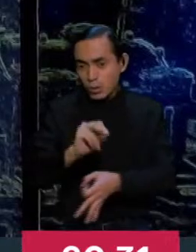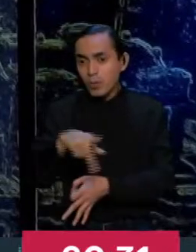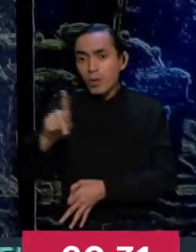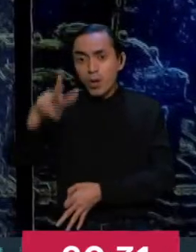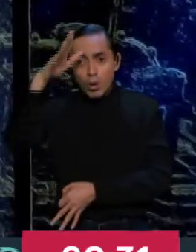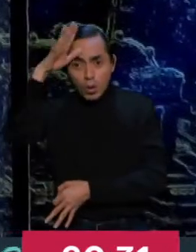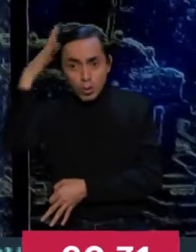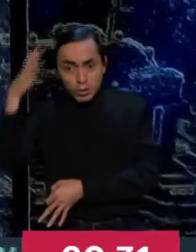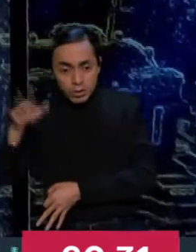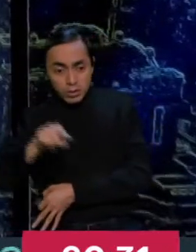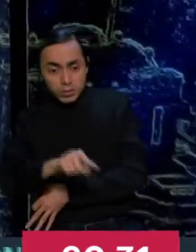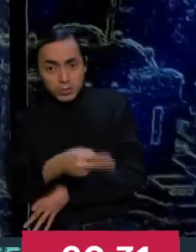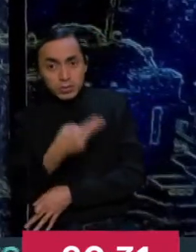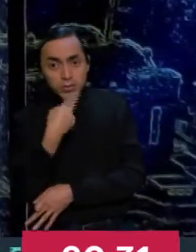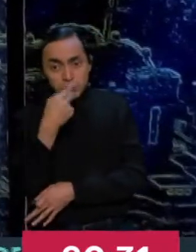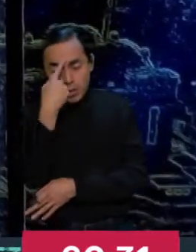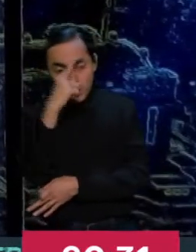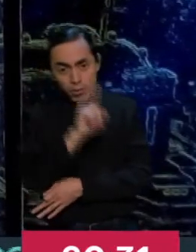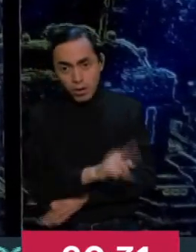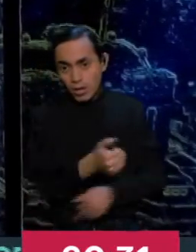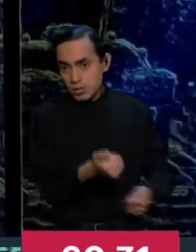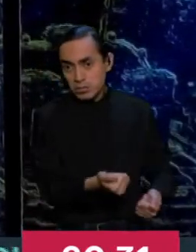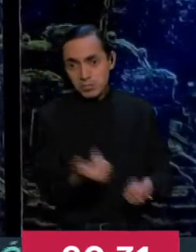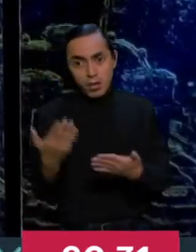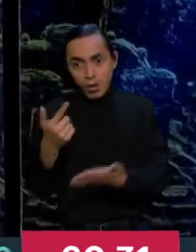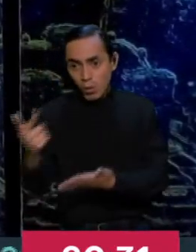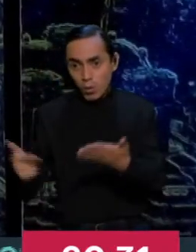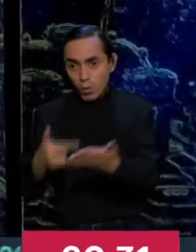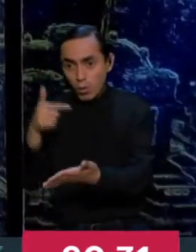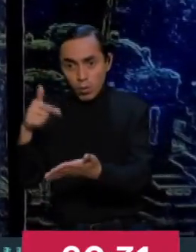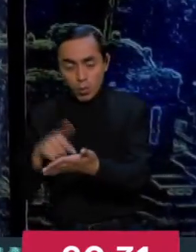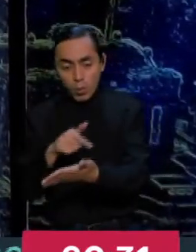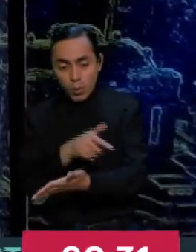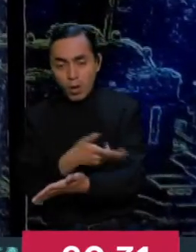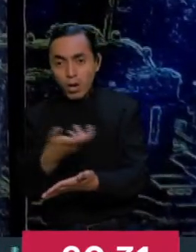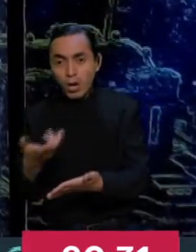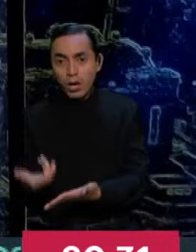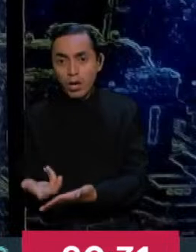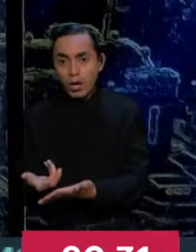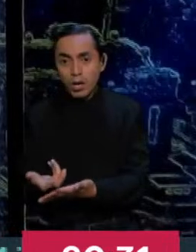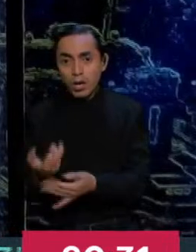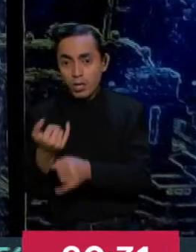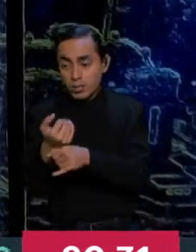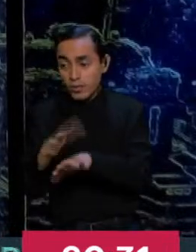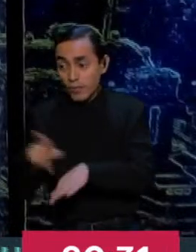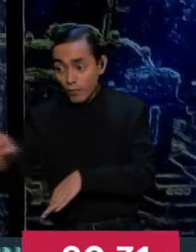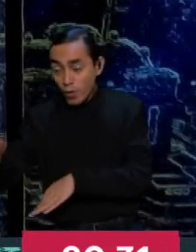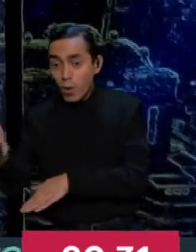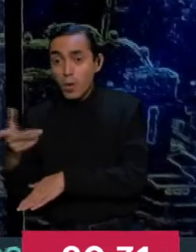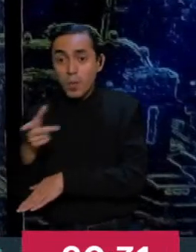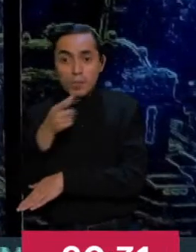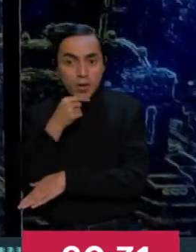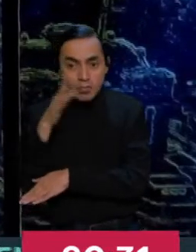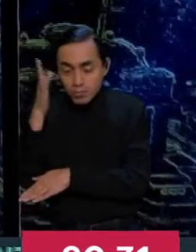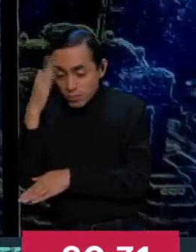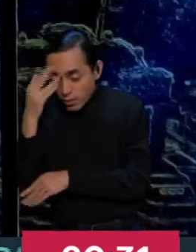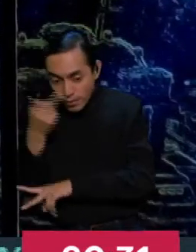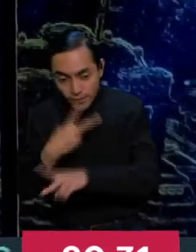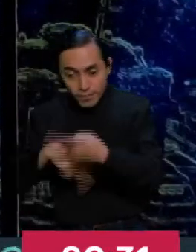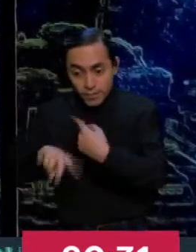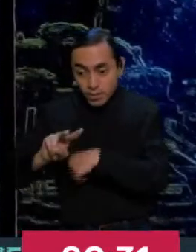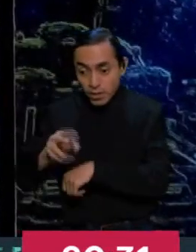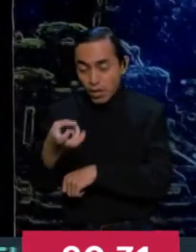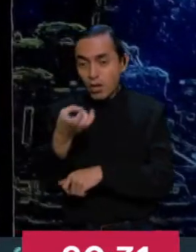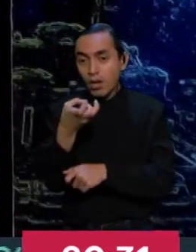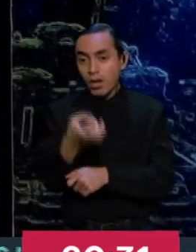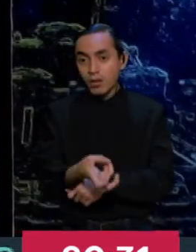los utilizan para llevarlos a algún lugar y que ellos les informen si vienen las autoridades o demás, entonces ya están formando parte